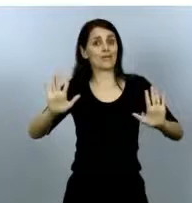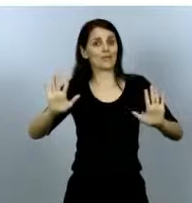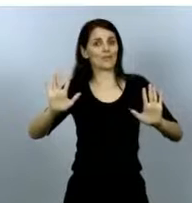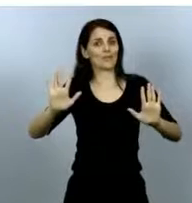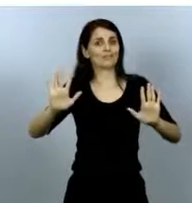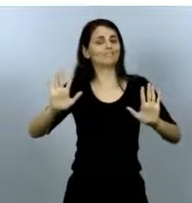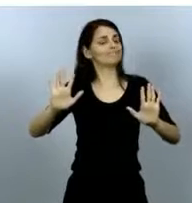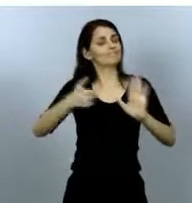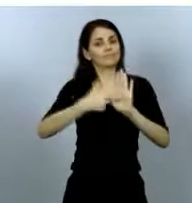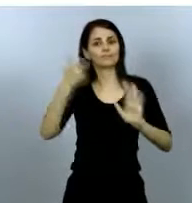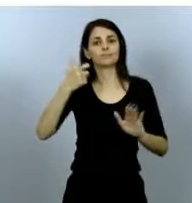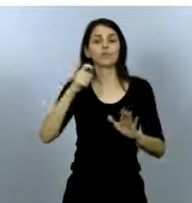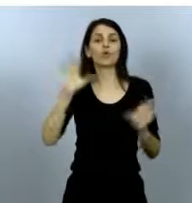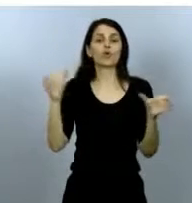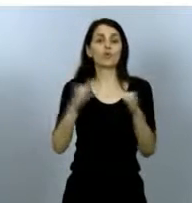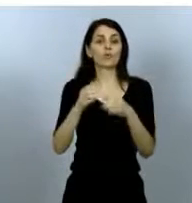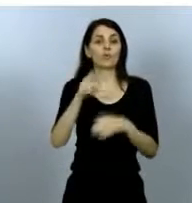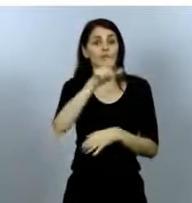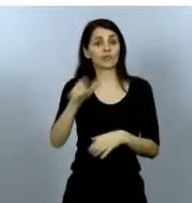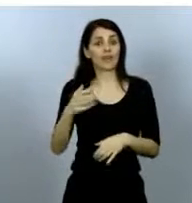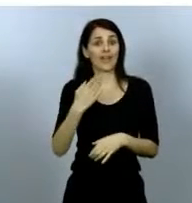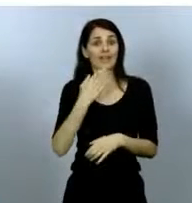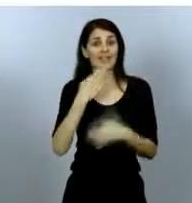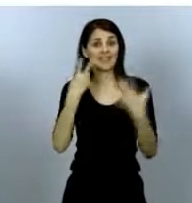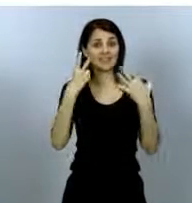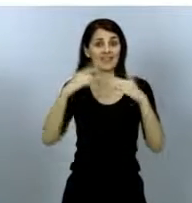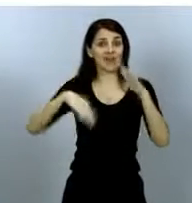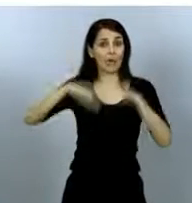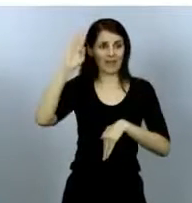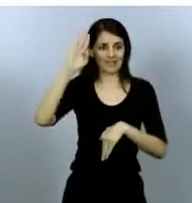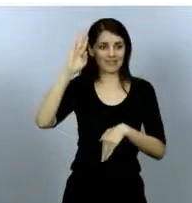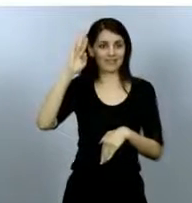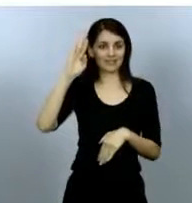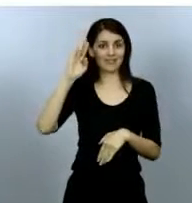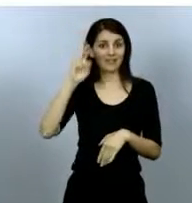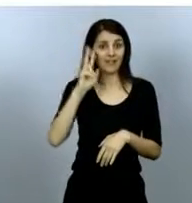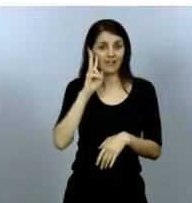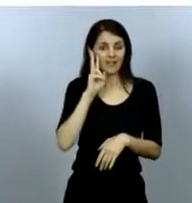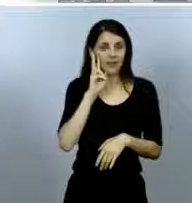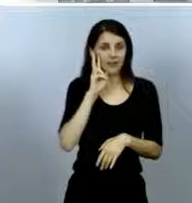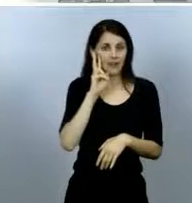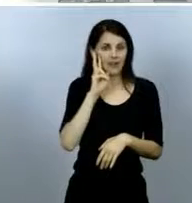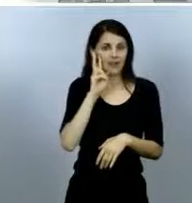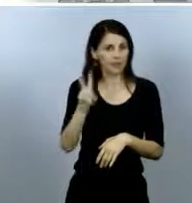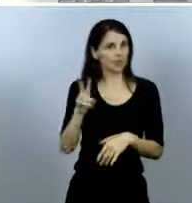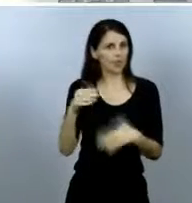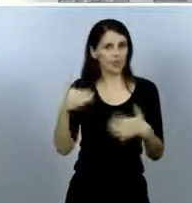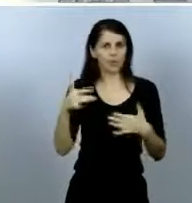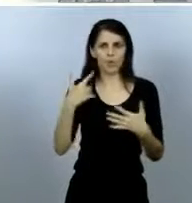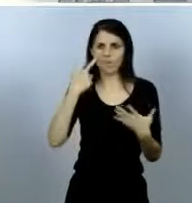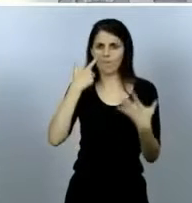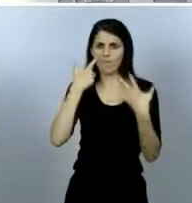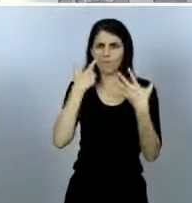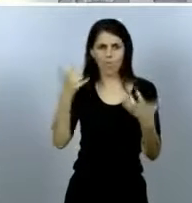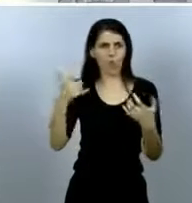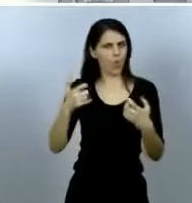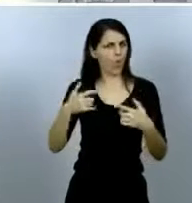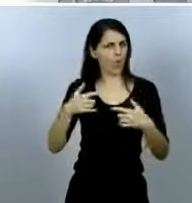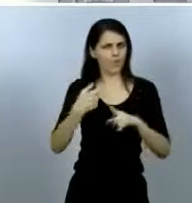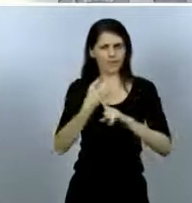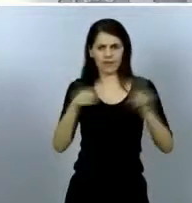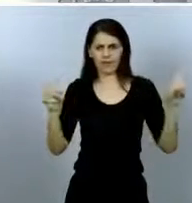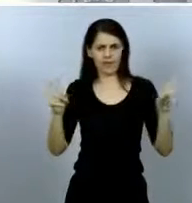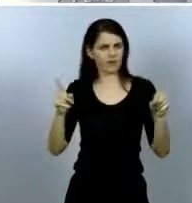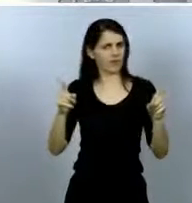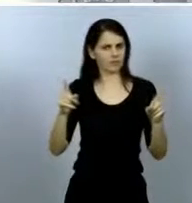que sería incluso sería perdón marcaría claramente la diferencia entre la letalidad